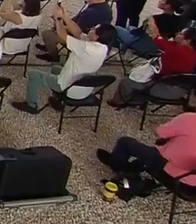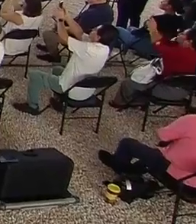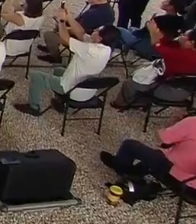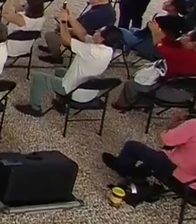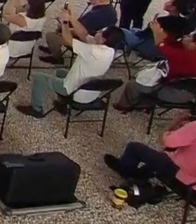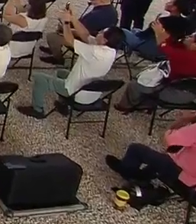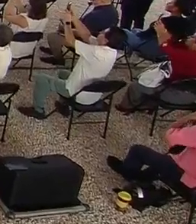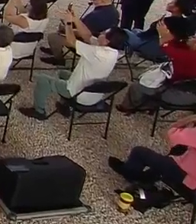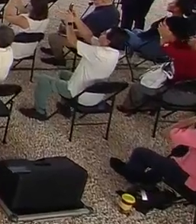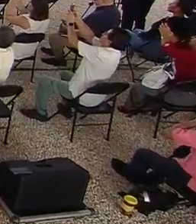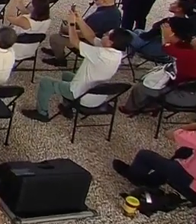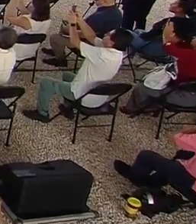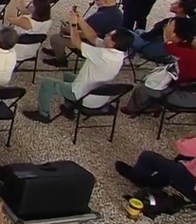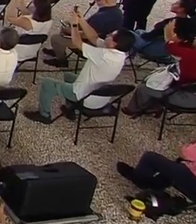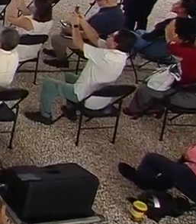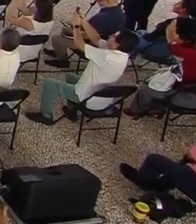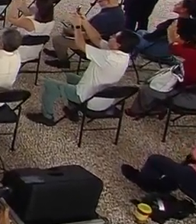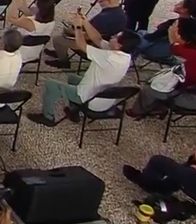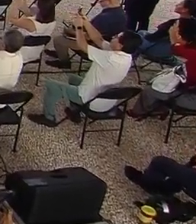sobre